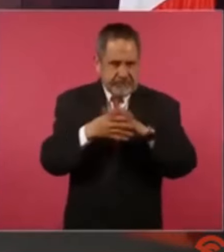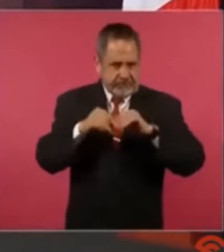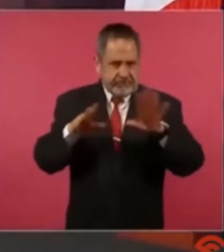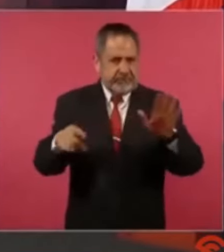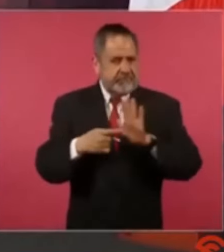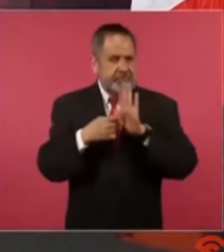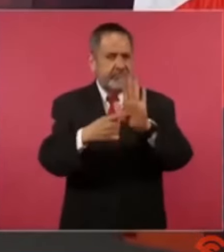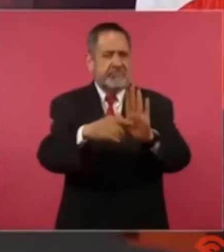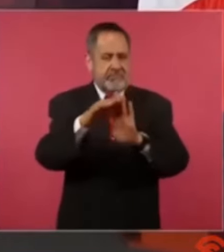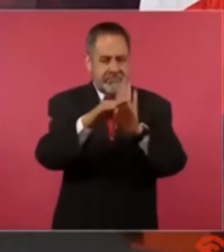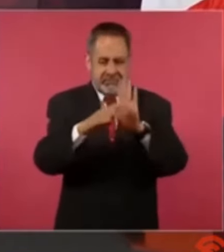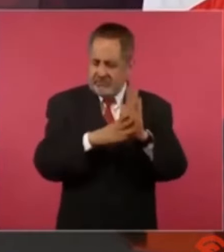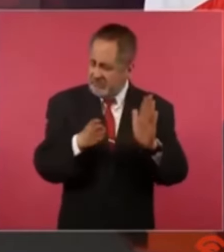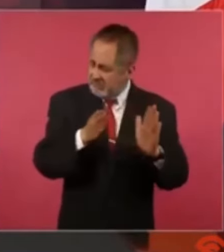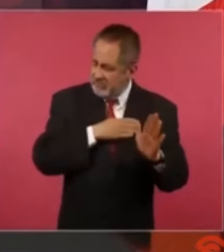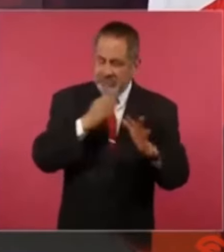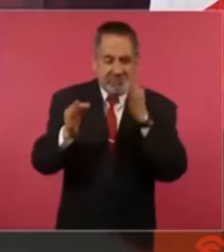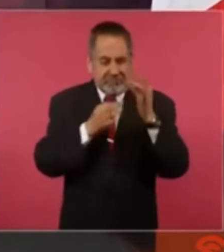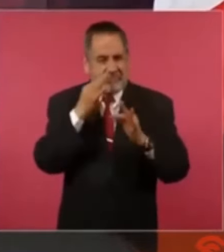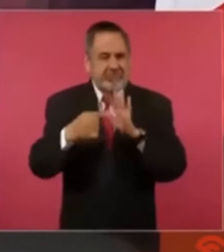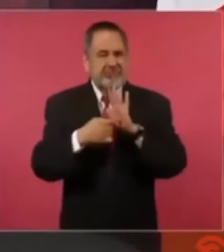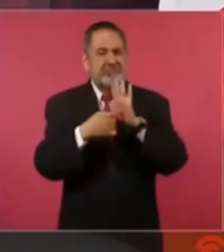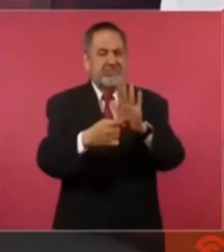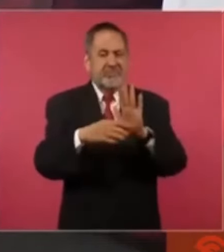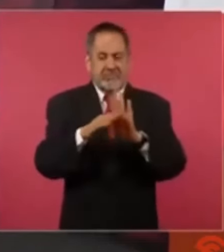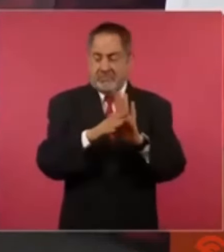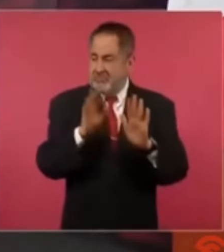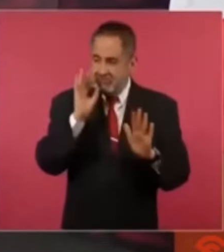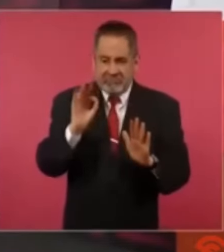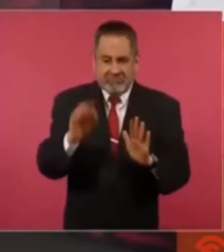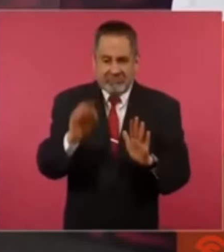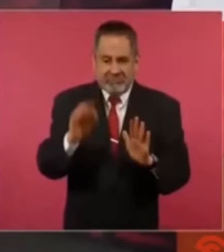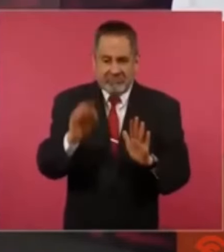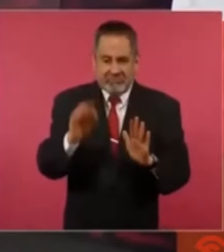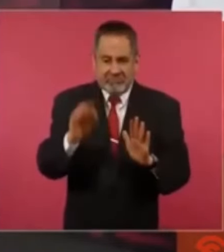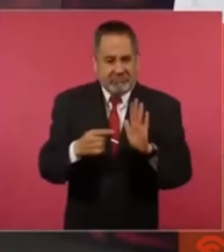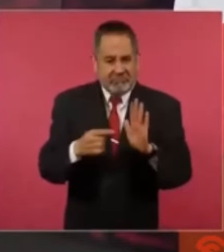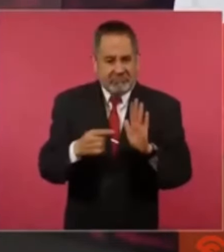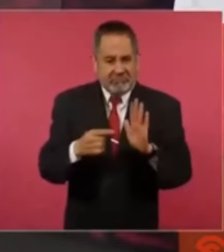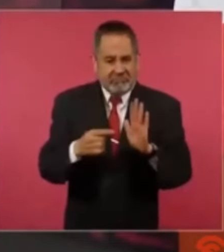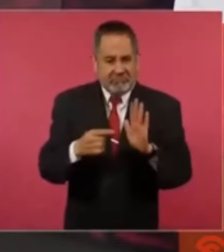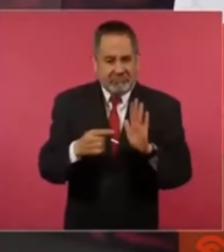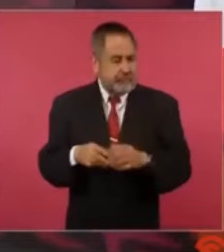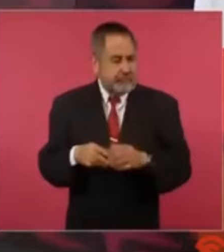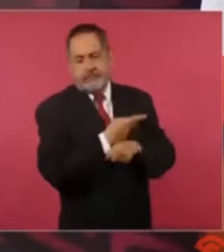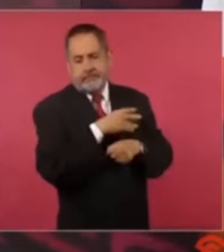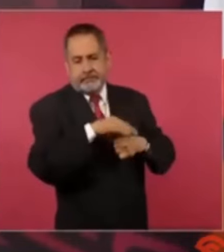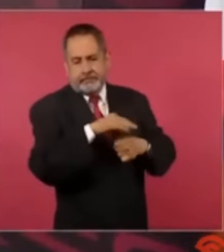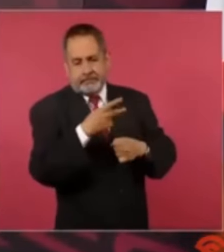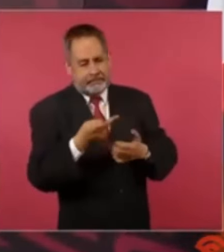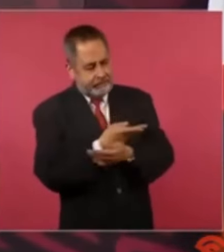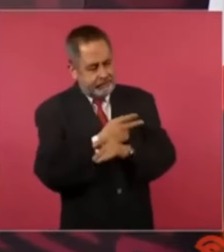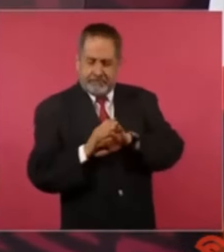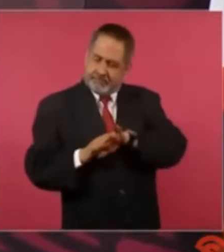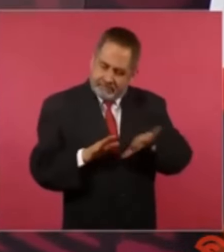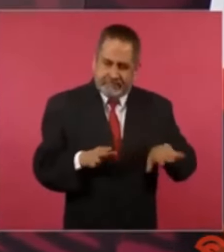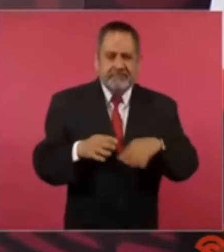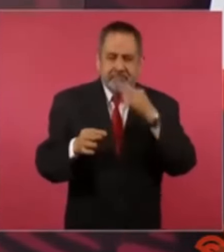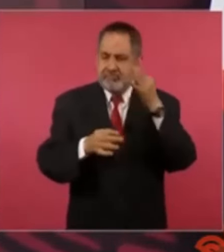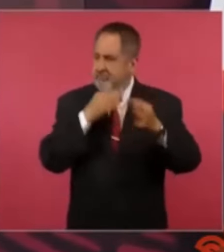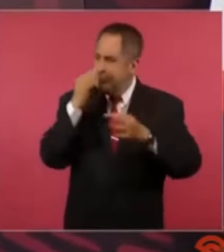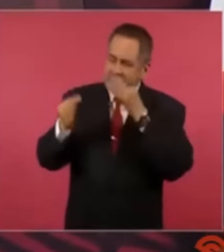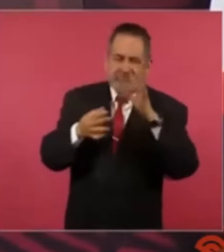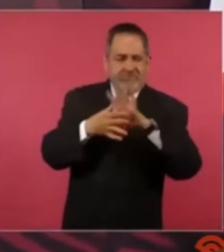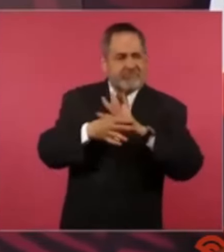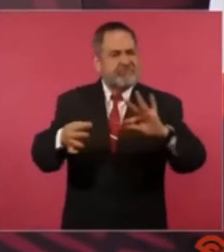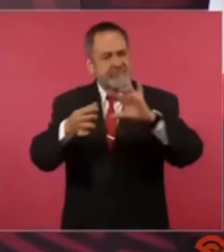les vamos a dar una muy buena noticia, muy buena noticia, ahora que ya pasaron las elecciones, una